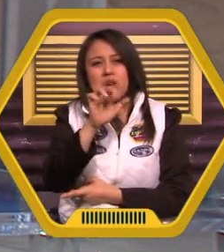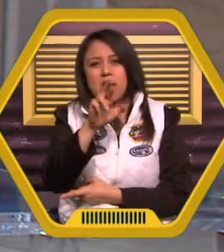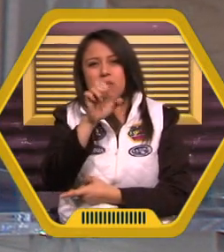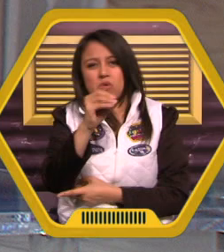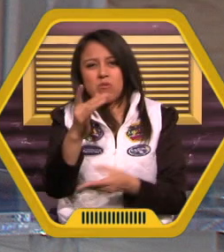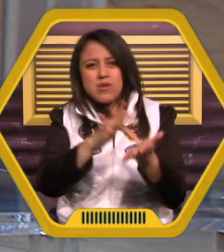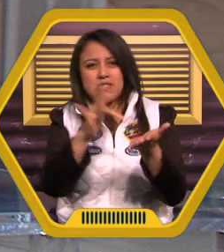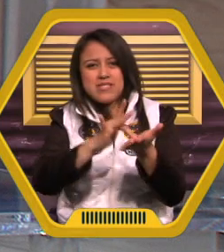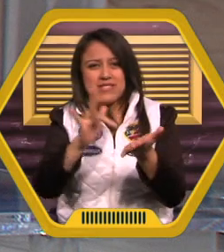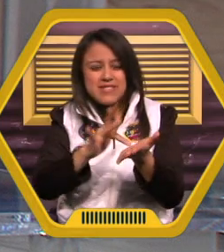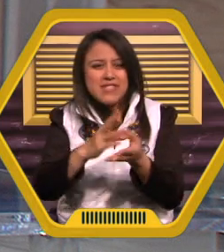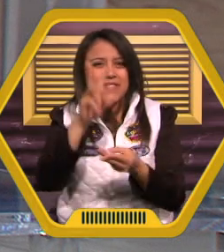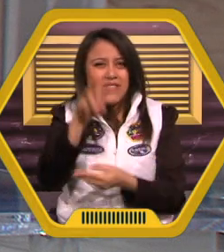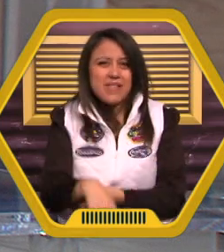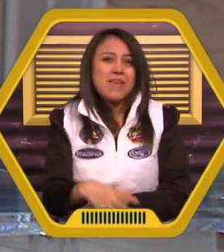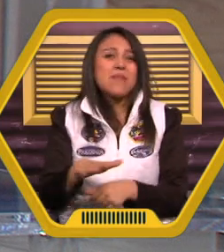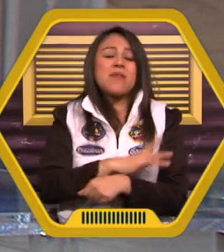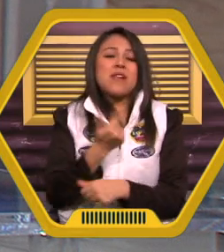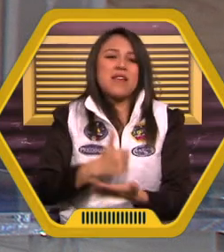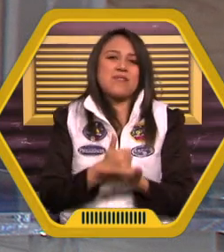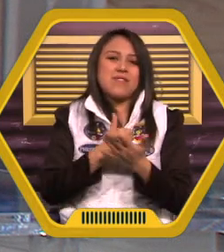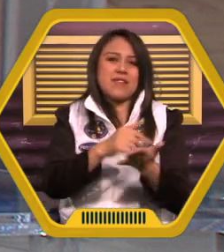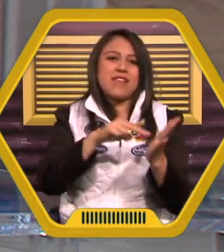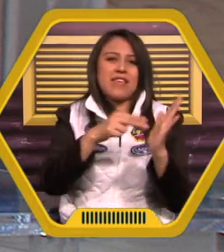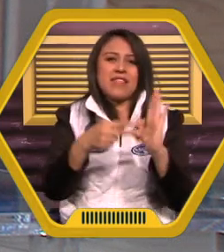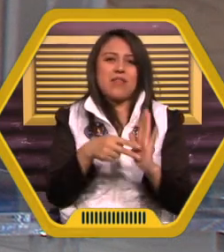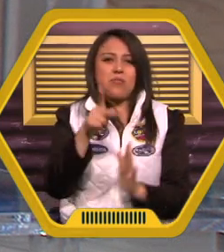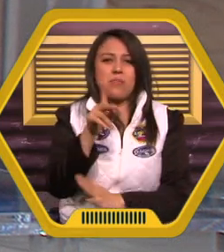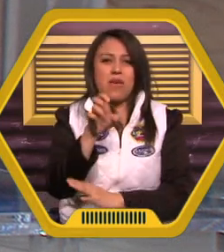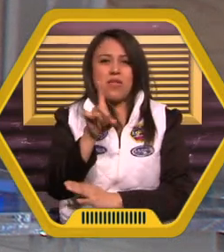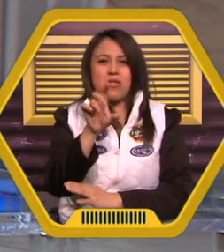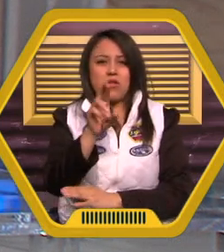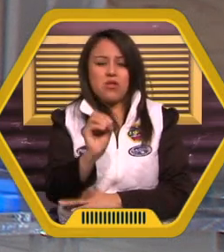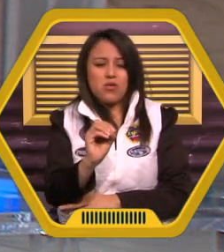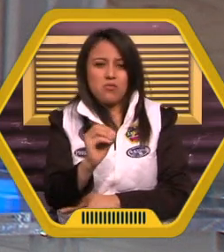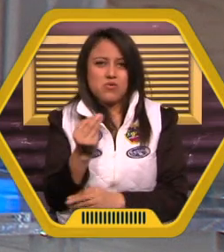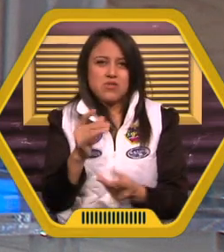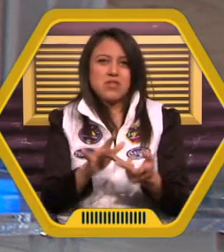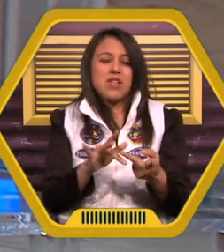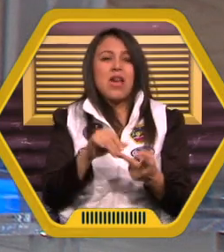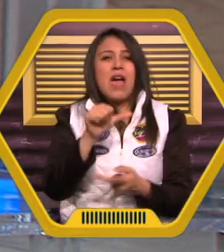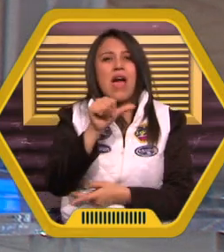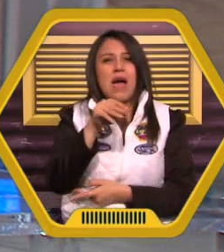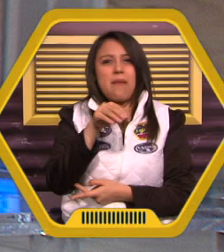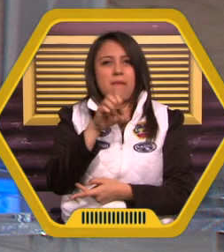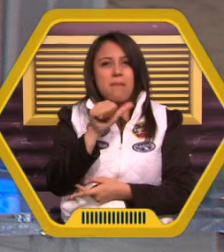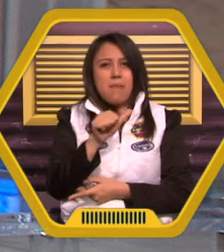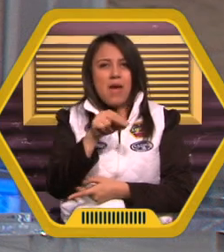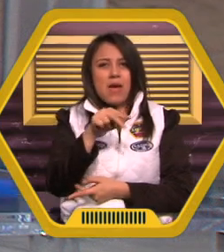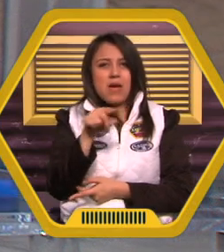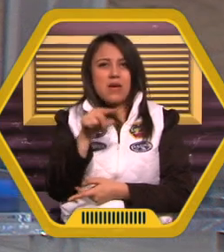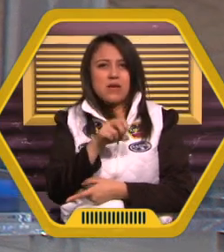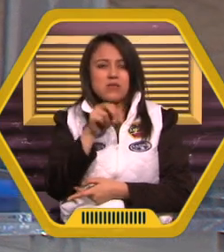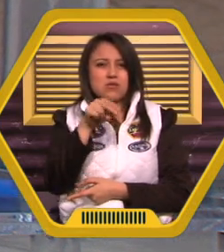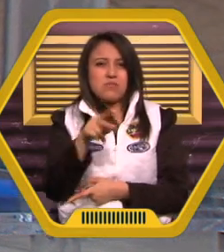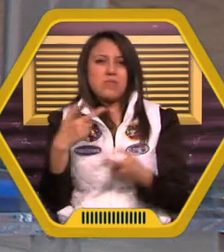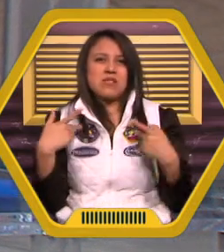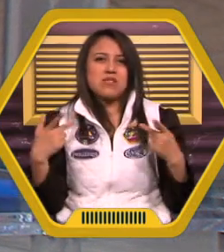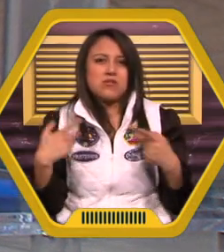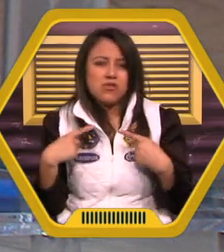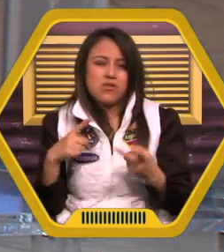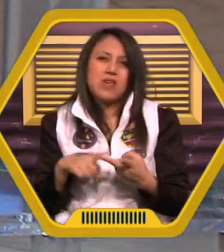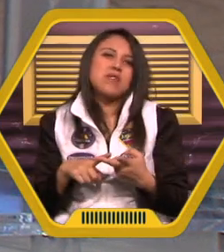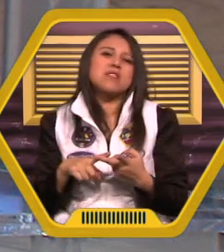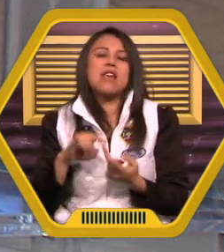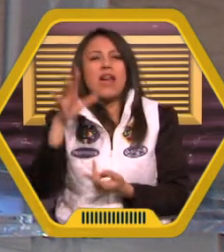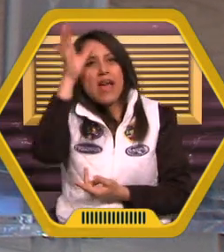muy amables. Gracias por sumarse con nosotros. Gracias a Amazon, que nos permitieron que la ingeniería de Azteca más los de